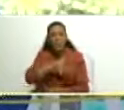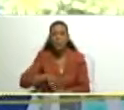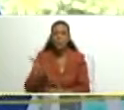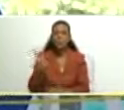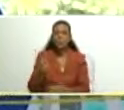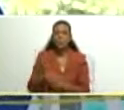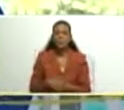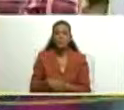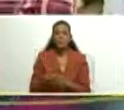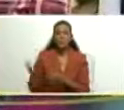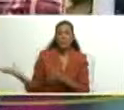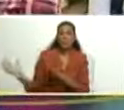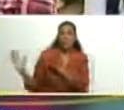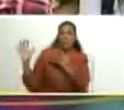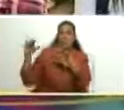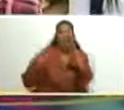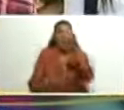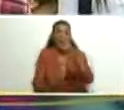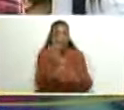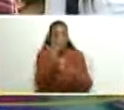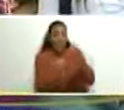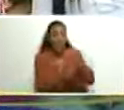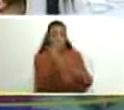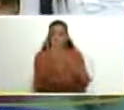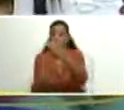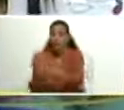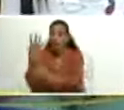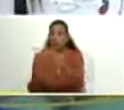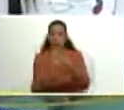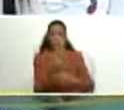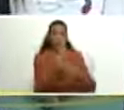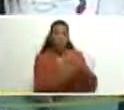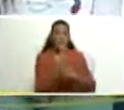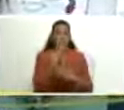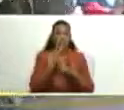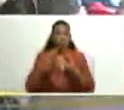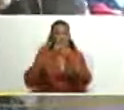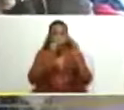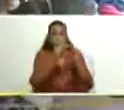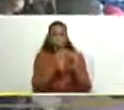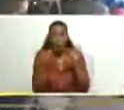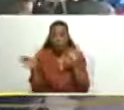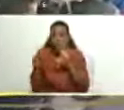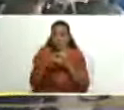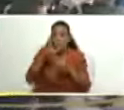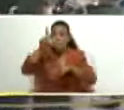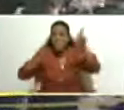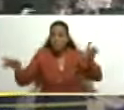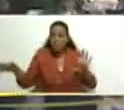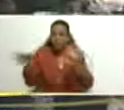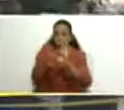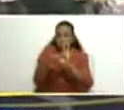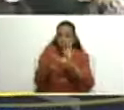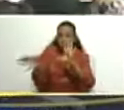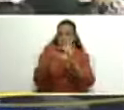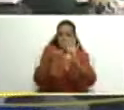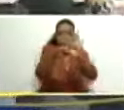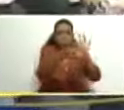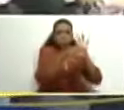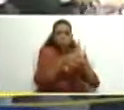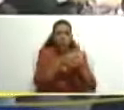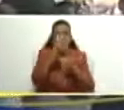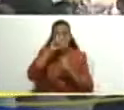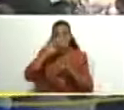que se han venido construyendo, articulando, unificando, activando a lo largo de